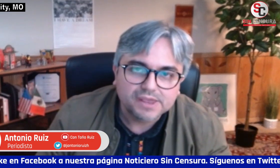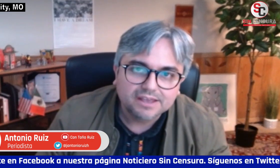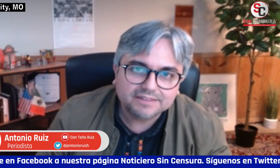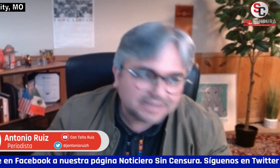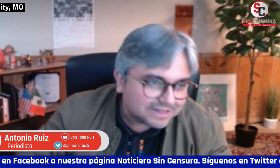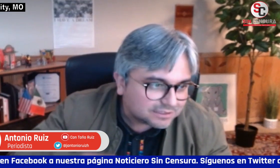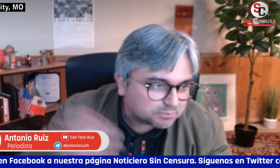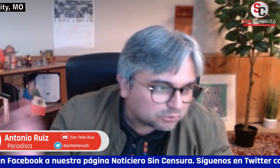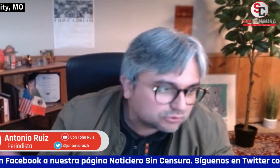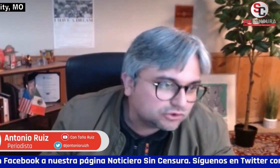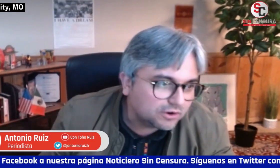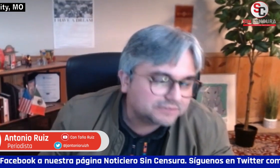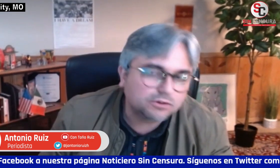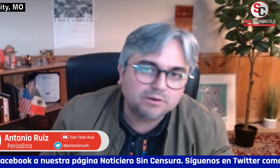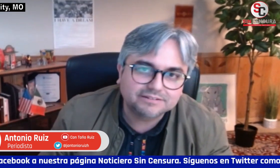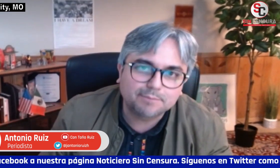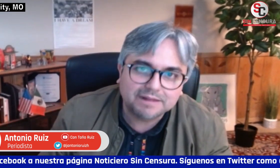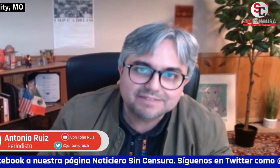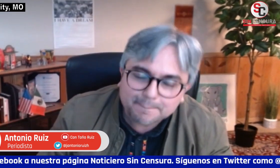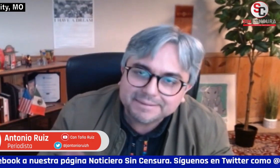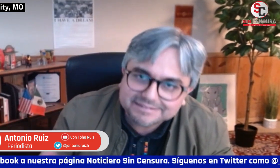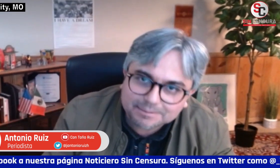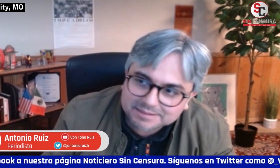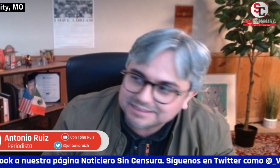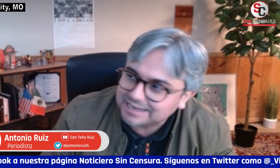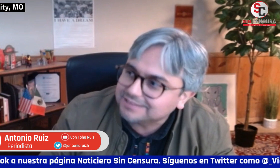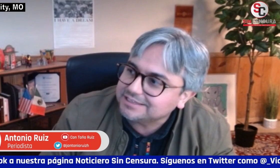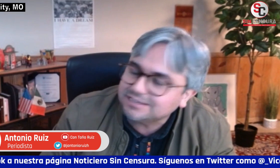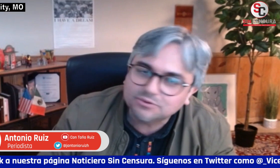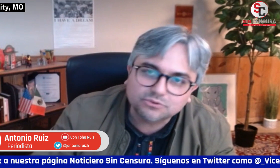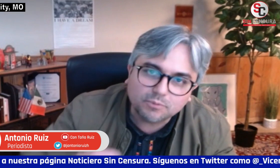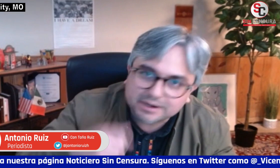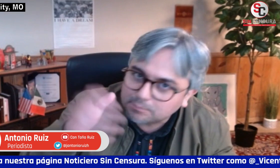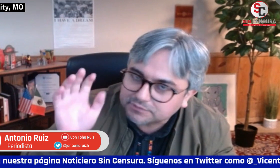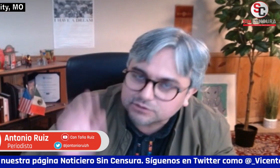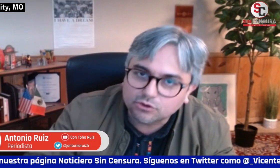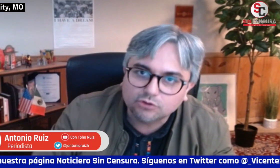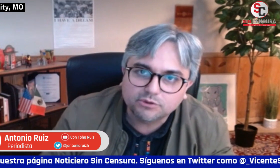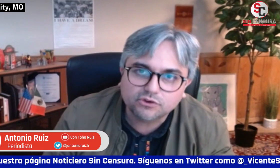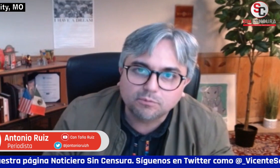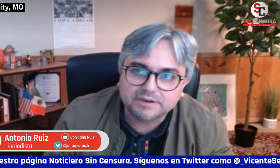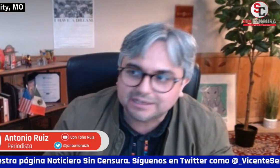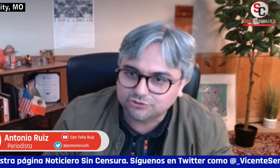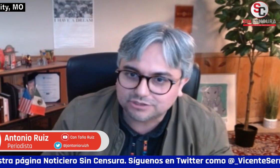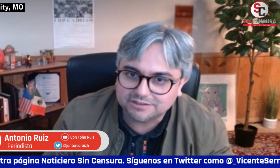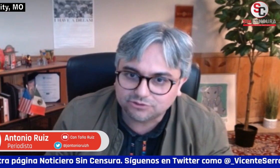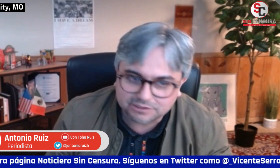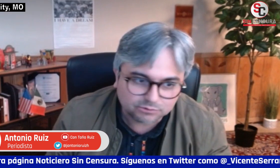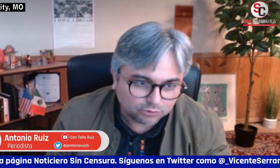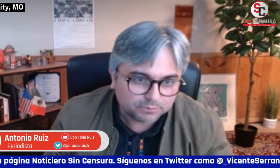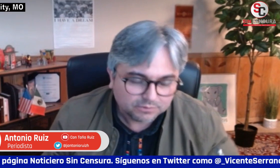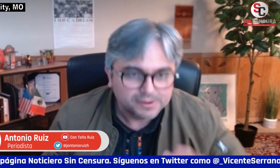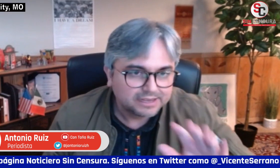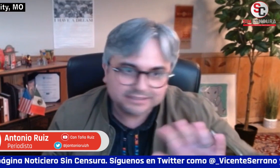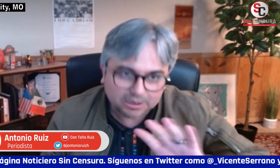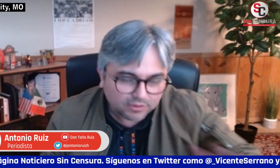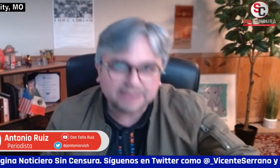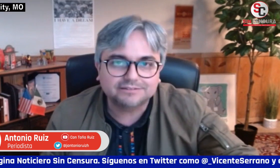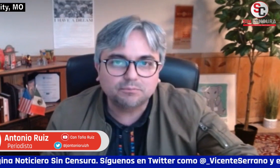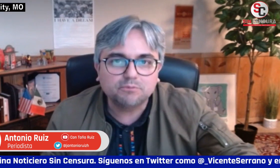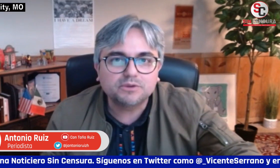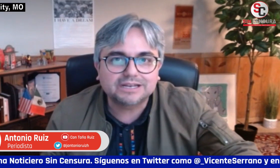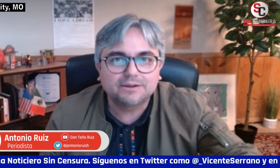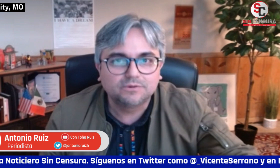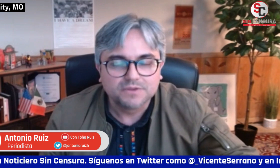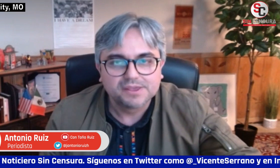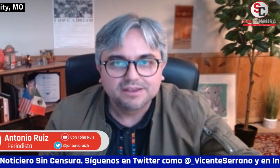queramos, de grandes producciones como las que plantean precisamente en Latinos, o bueno, pues en todos los medios de comunicación tradicionales, cuando ya lo dejaste